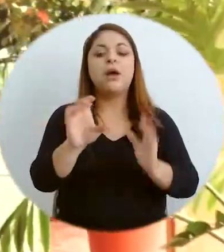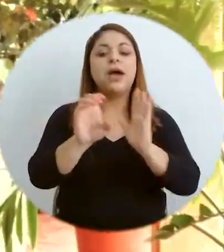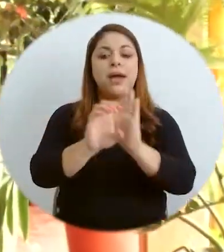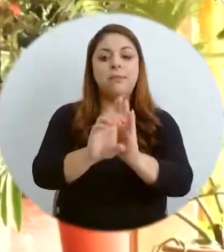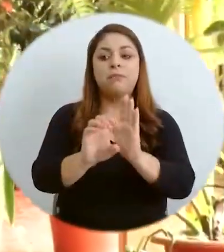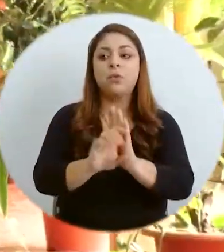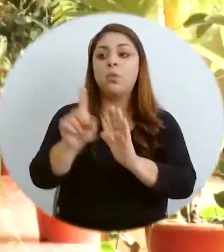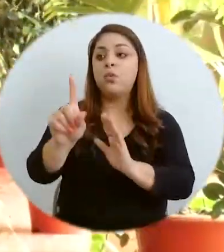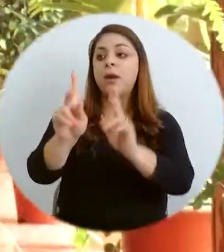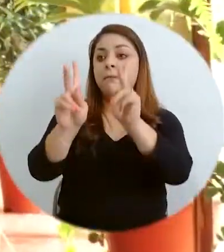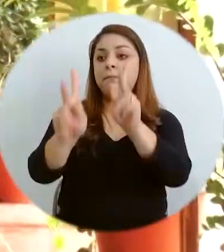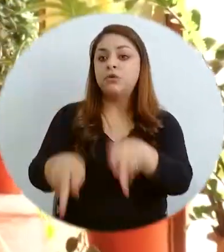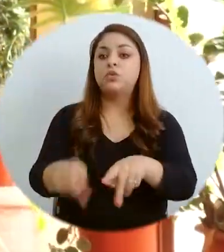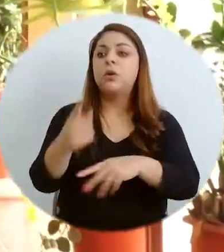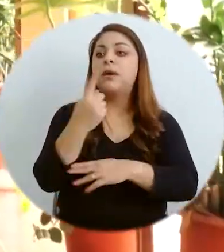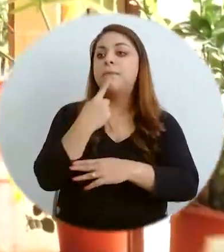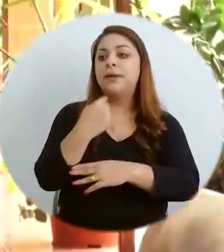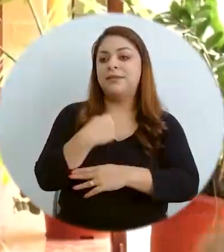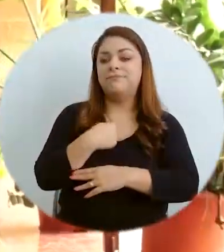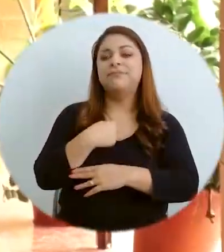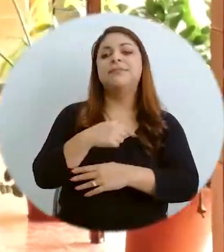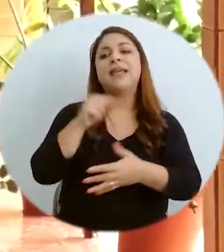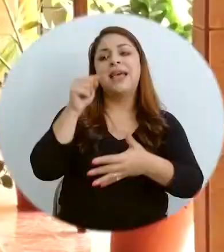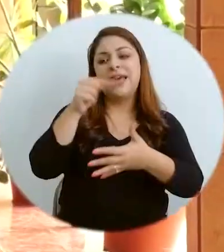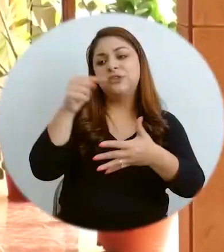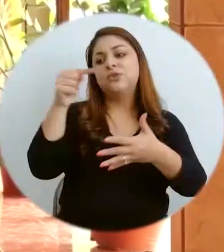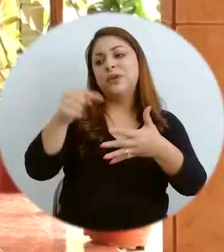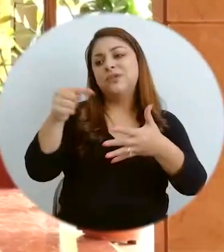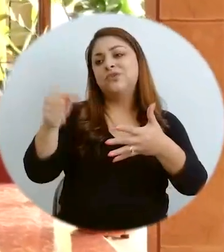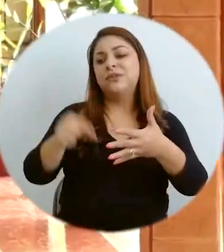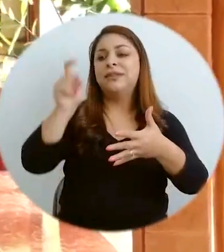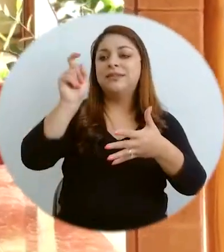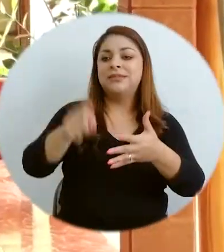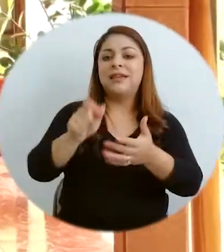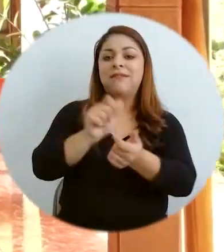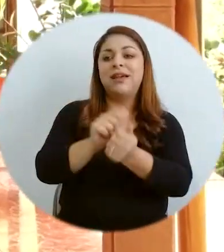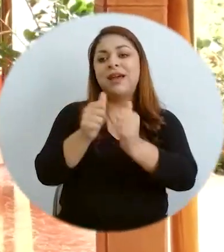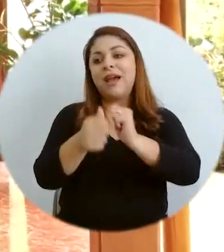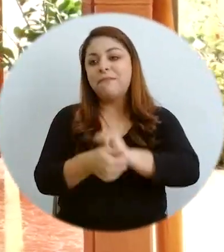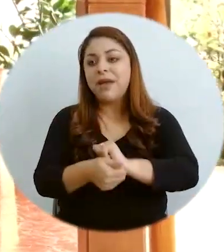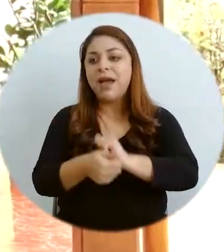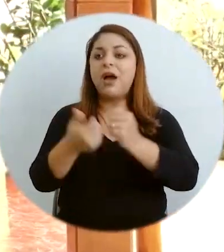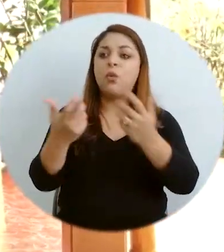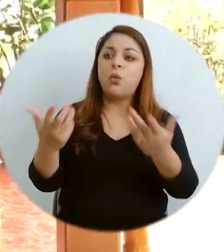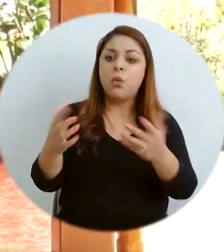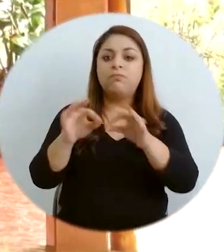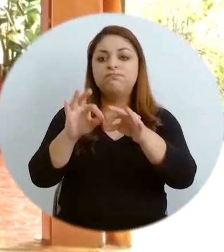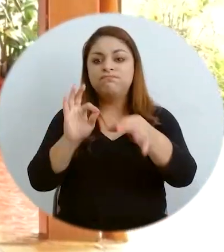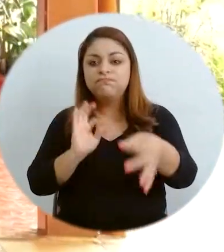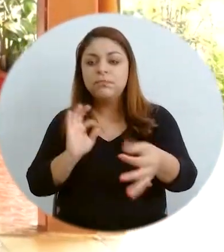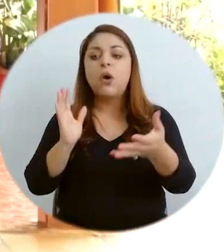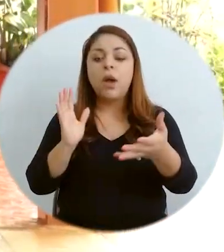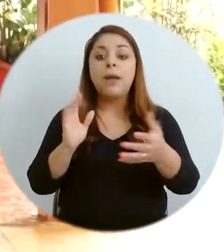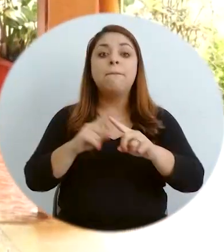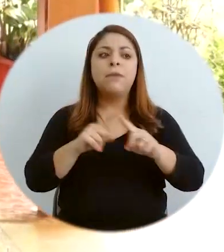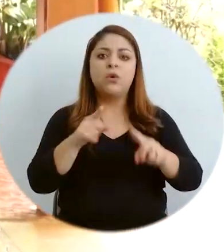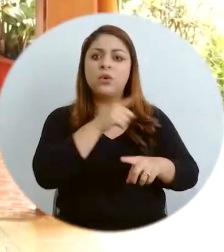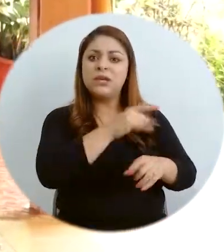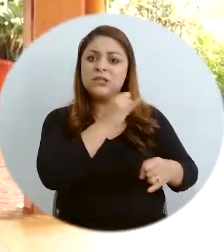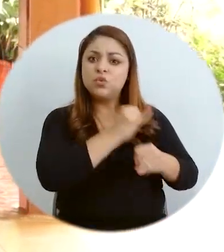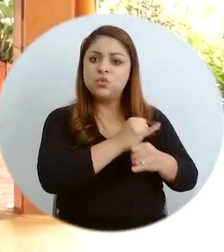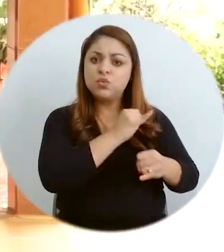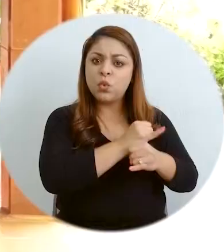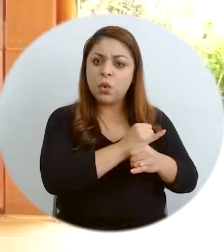mí, no, es que esto lo deberíamos cambiar o esto lo deberíamos eliminar, a que sea la institucionalidad que le diga a